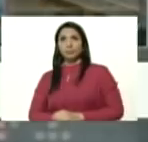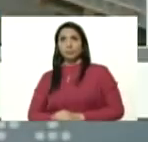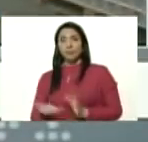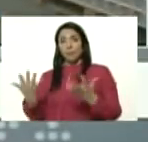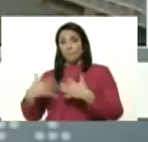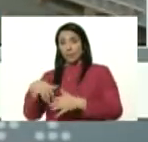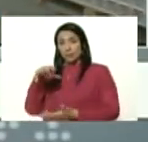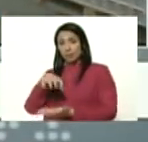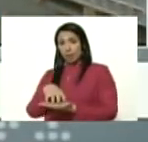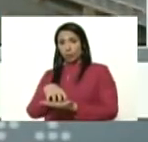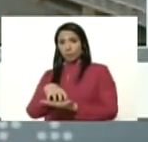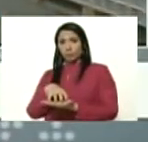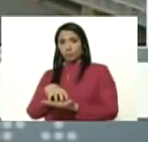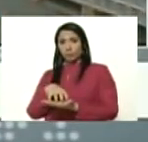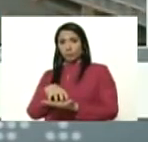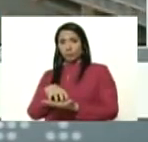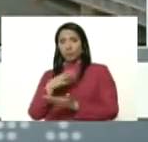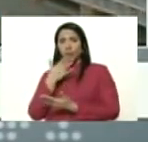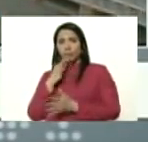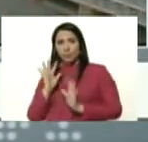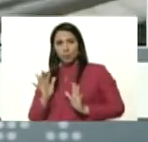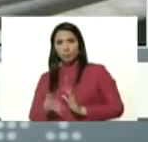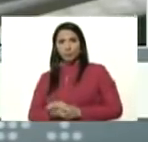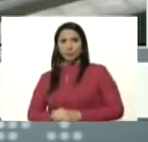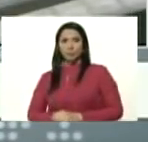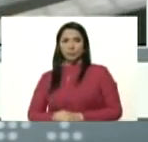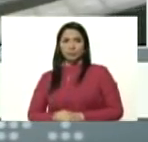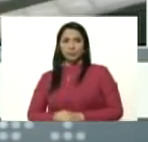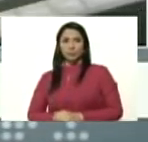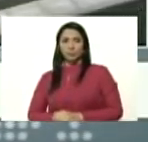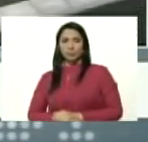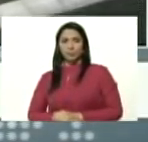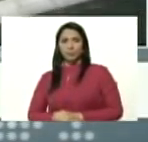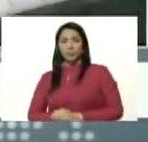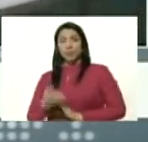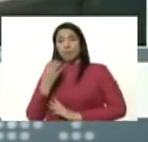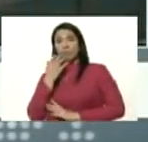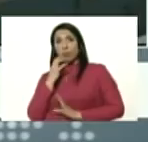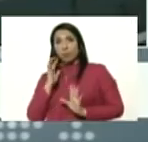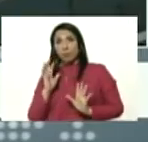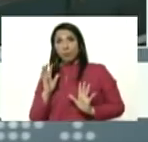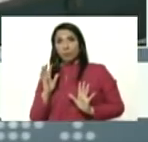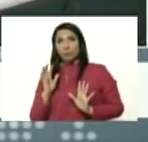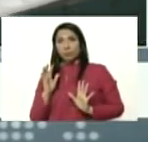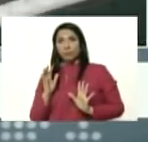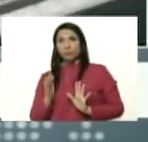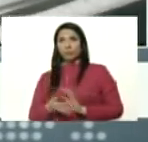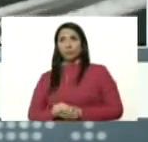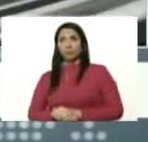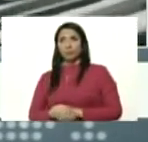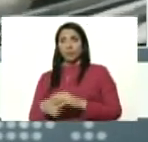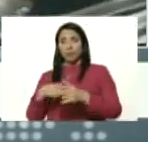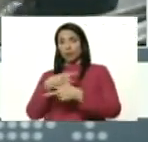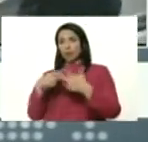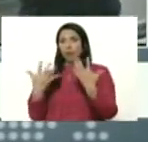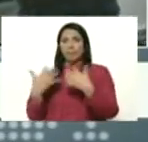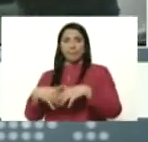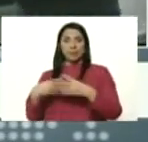del Estado. En el caso que estuvimos, por ejemplo, en 3 empresas del